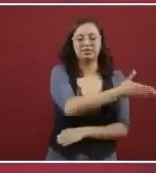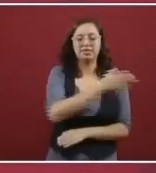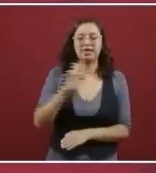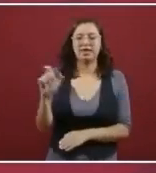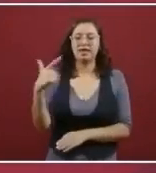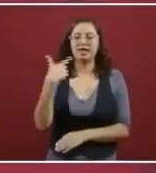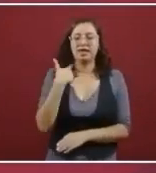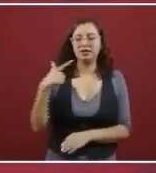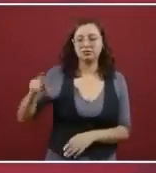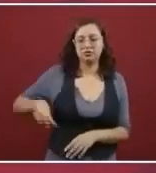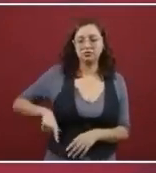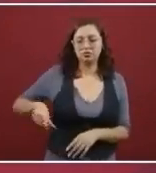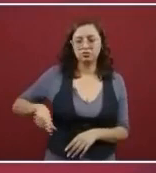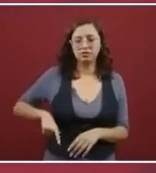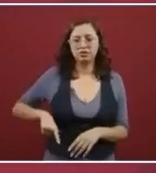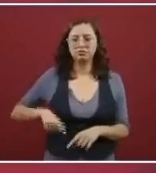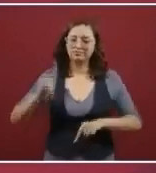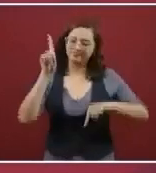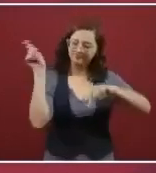abrogar,